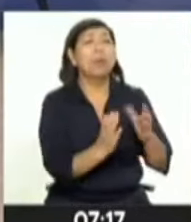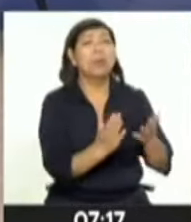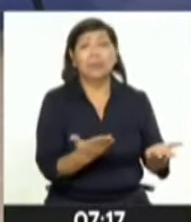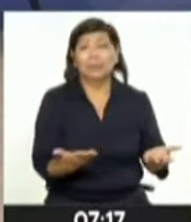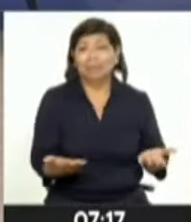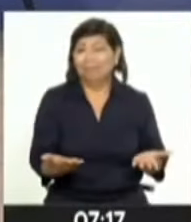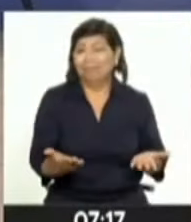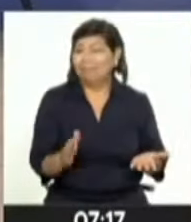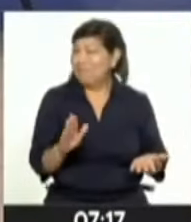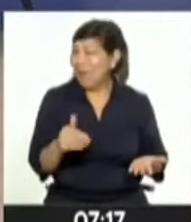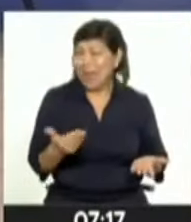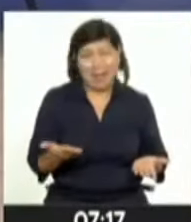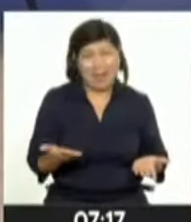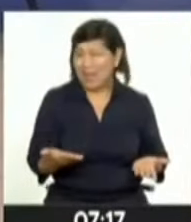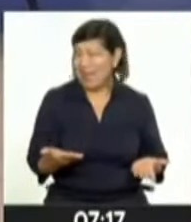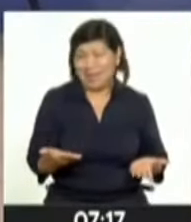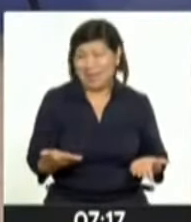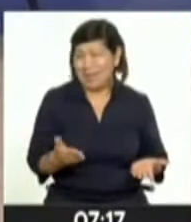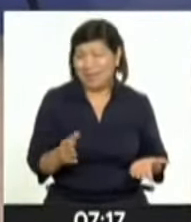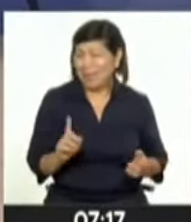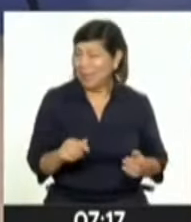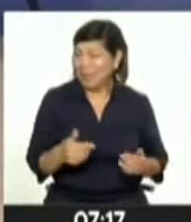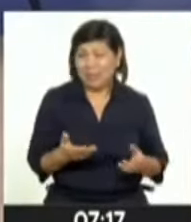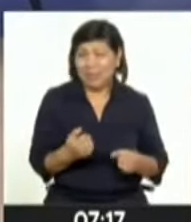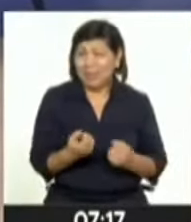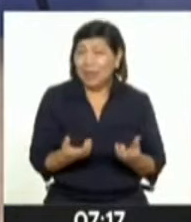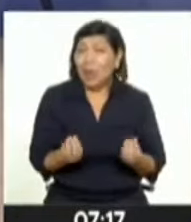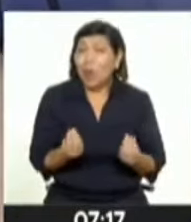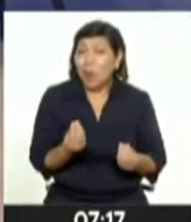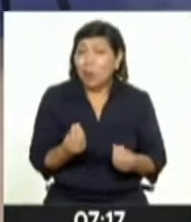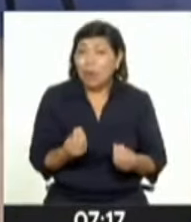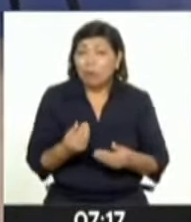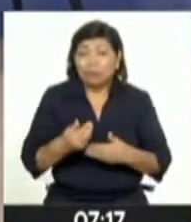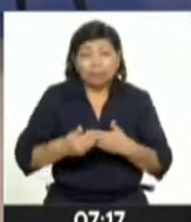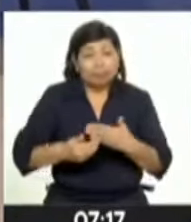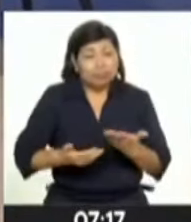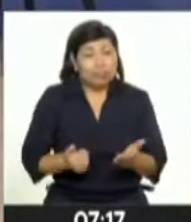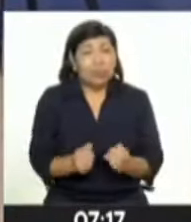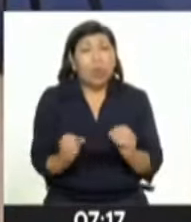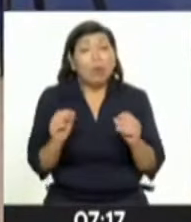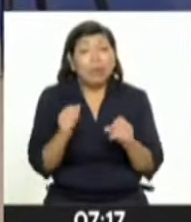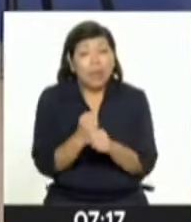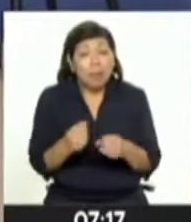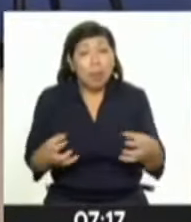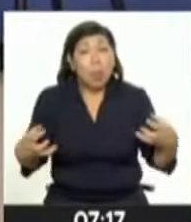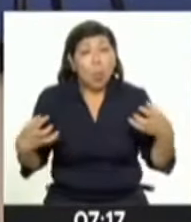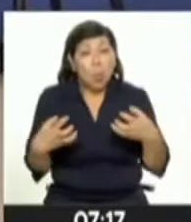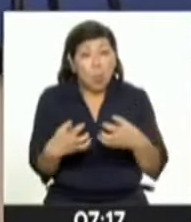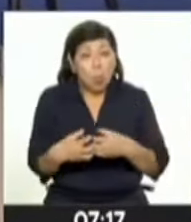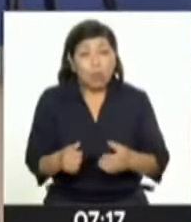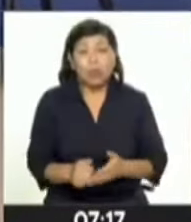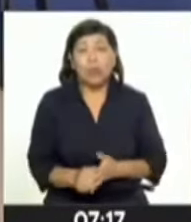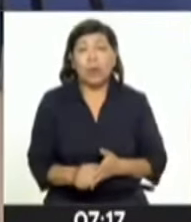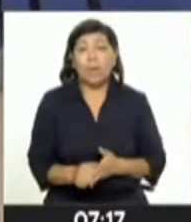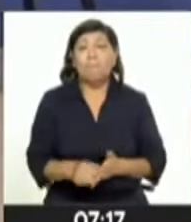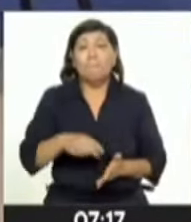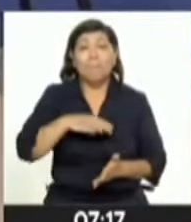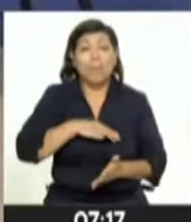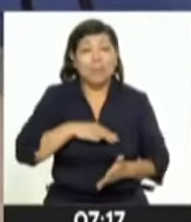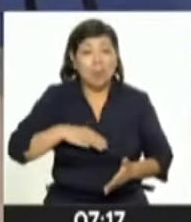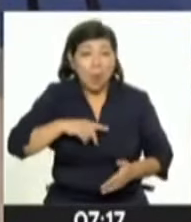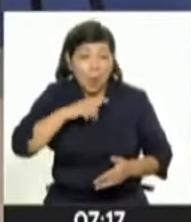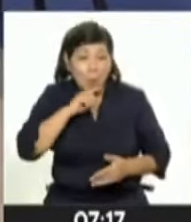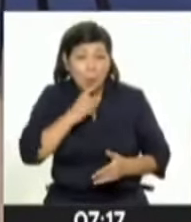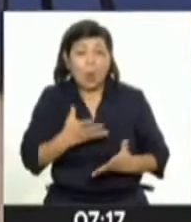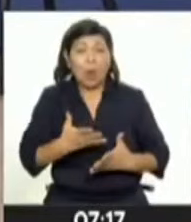de violencia. Entonces, venimos trabajando en conjunto con el Ministerio de la Mujer, con el